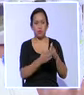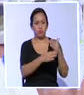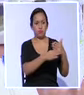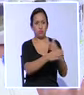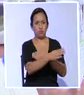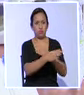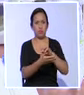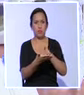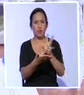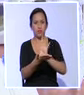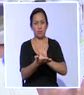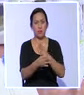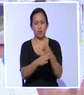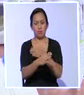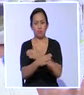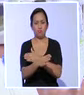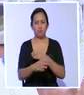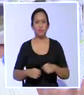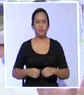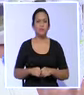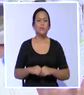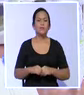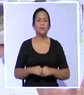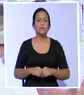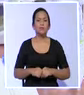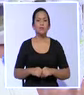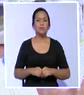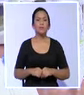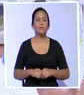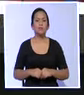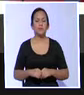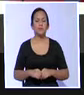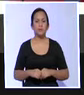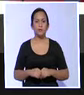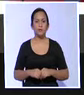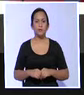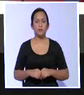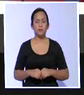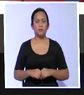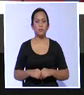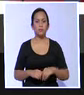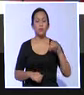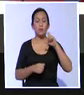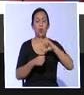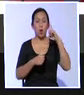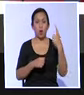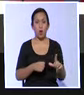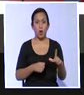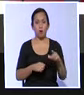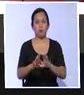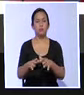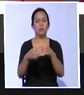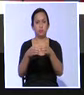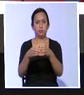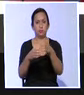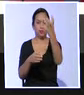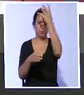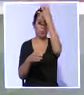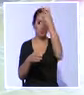legislativo mariela logroño terra l noticias en loja la comisión de educación de la asamblea nacional